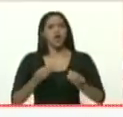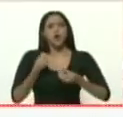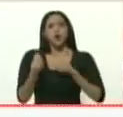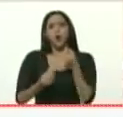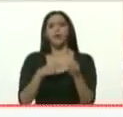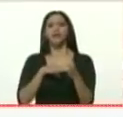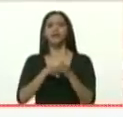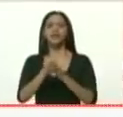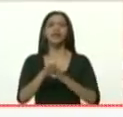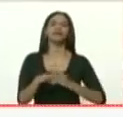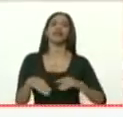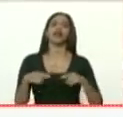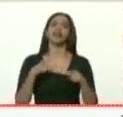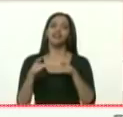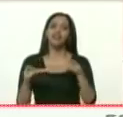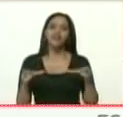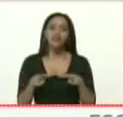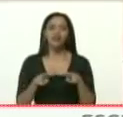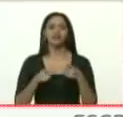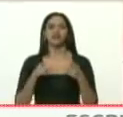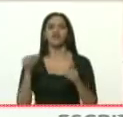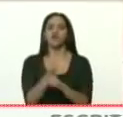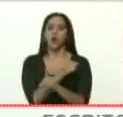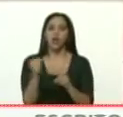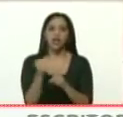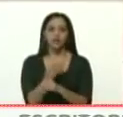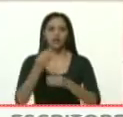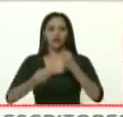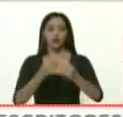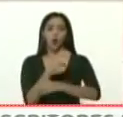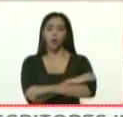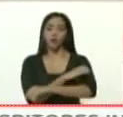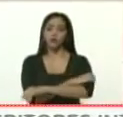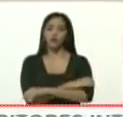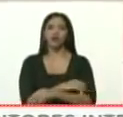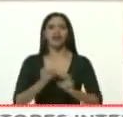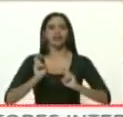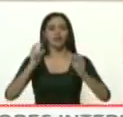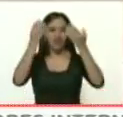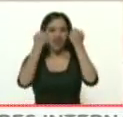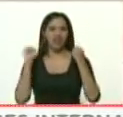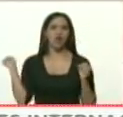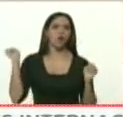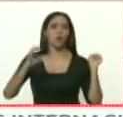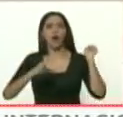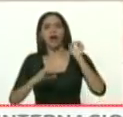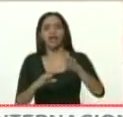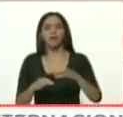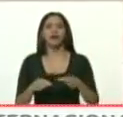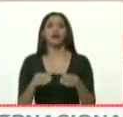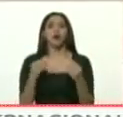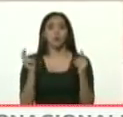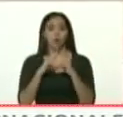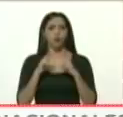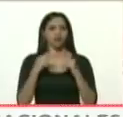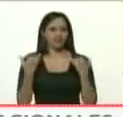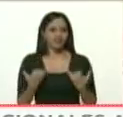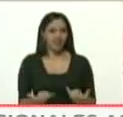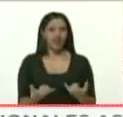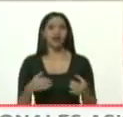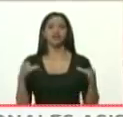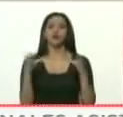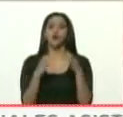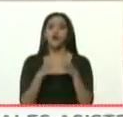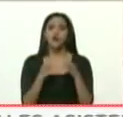de los hechos de violencia que han generado grupos aquí de oposición, el tema de las guarimbas, como se le conoce ya a estos actos